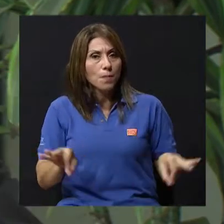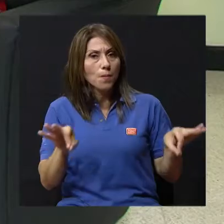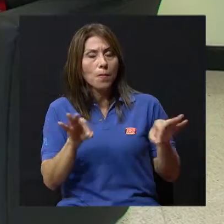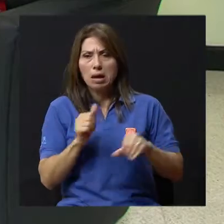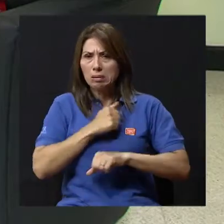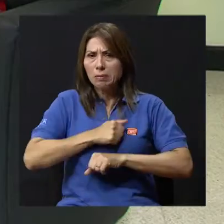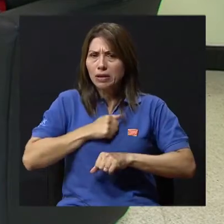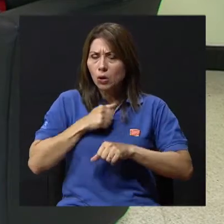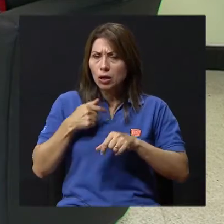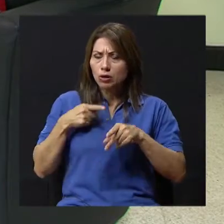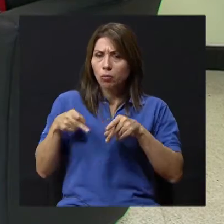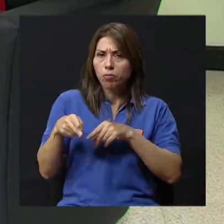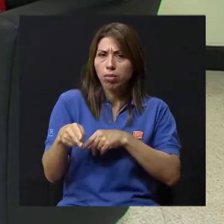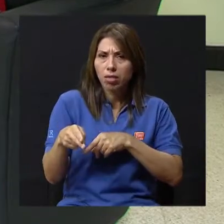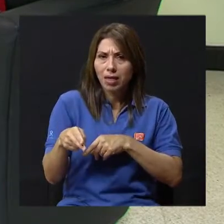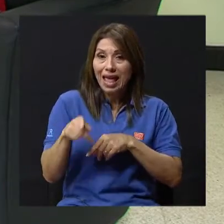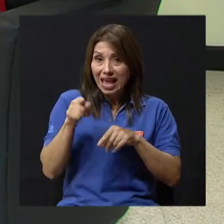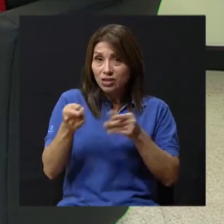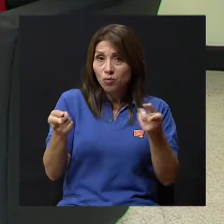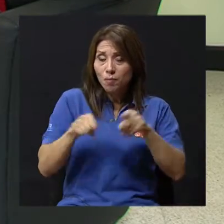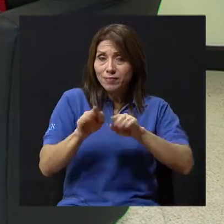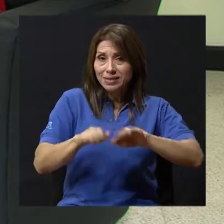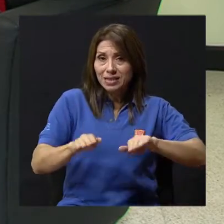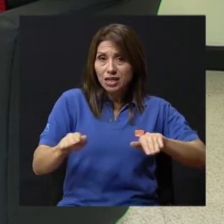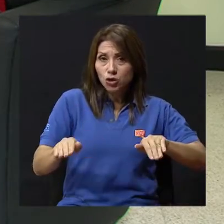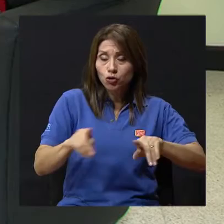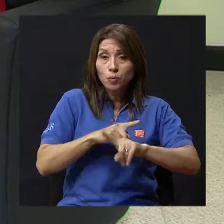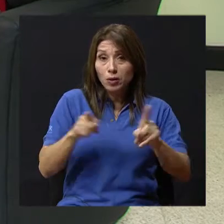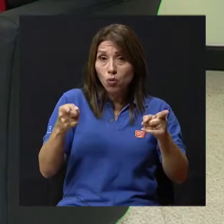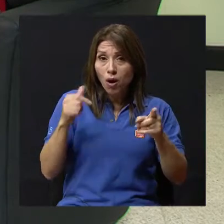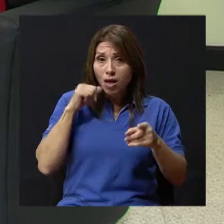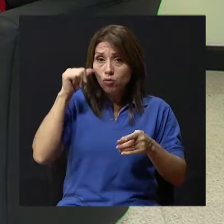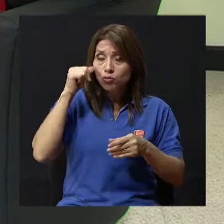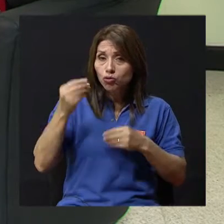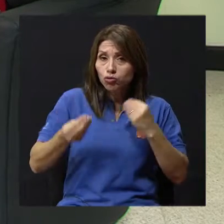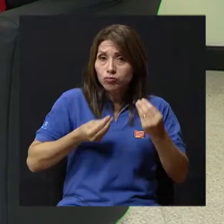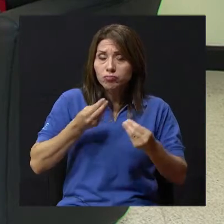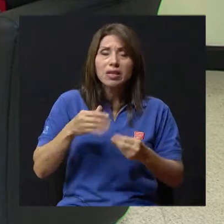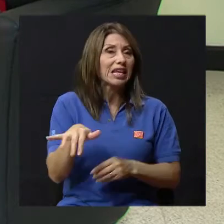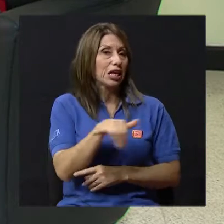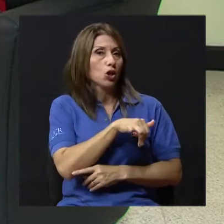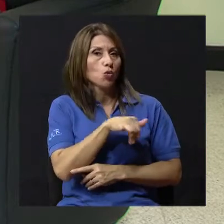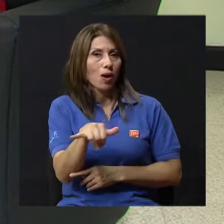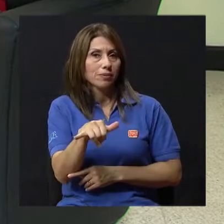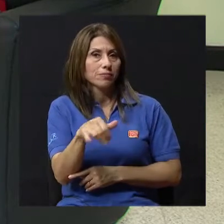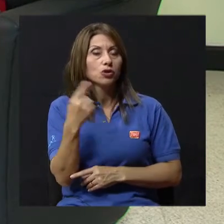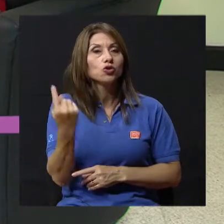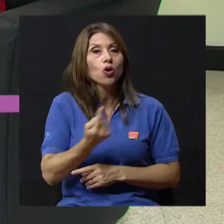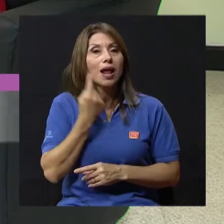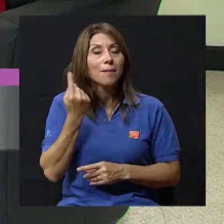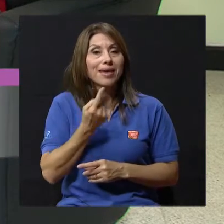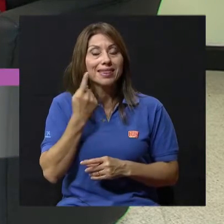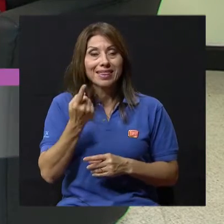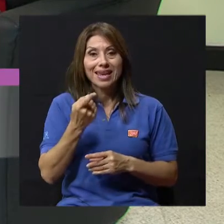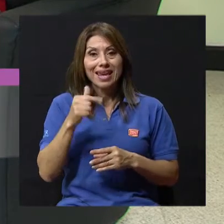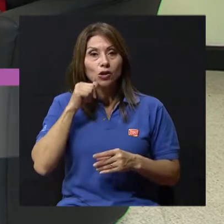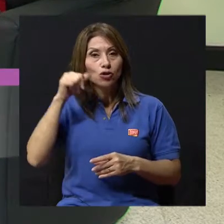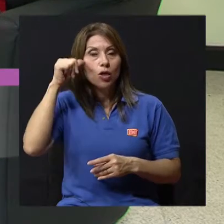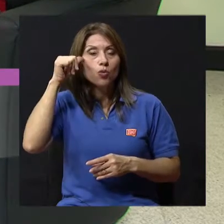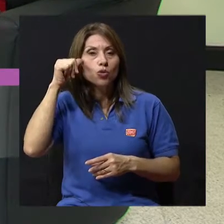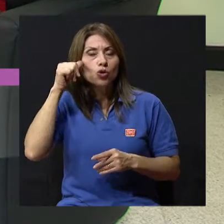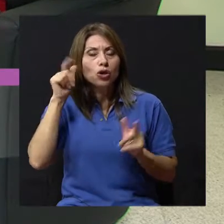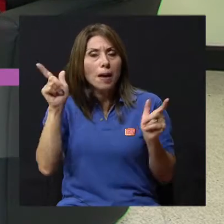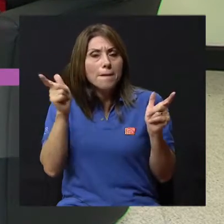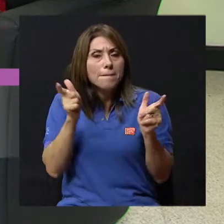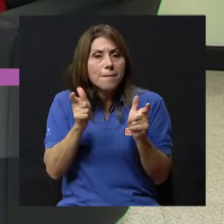perdón que lo interrumpa. ¿Eso es en niños y en adultos es Igual, parecido? igual. Nada más que en los adultos, el número de infecciones por virus cambia